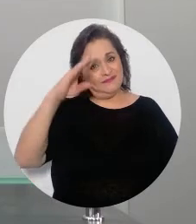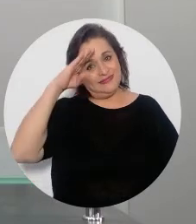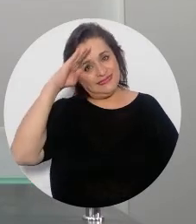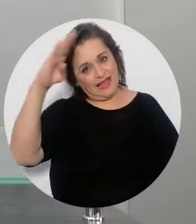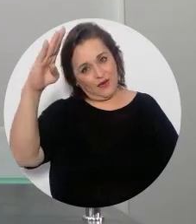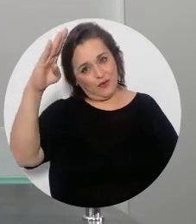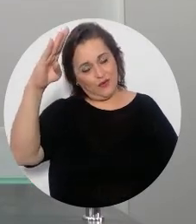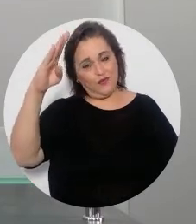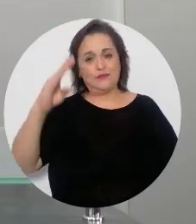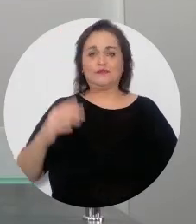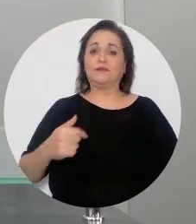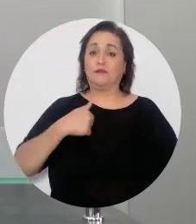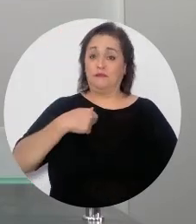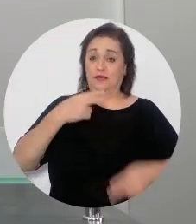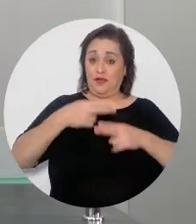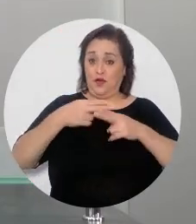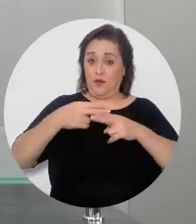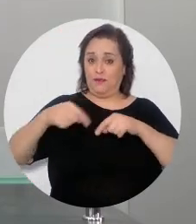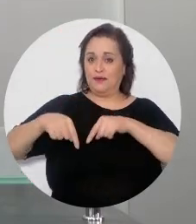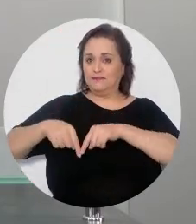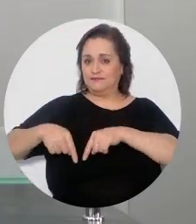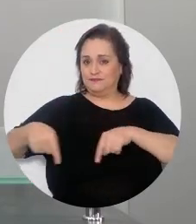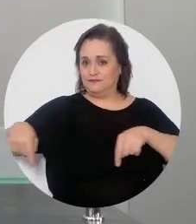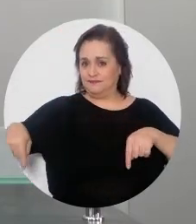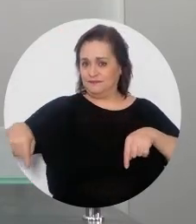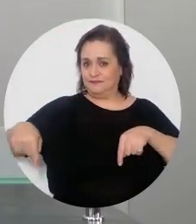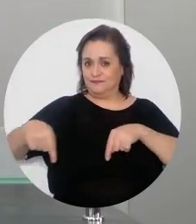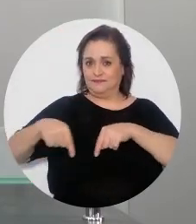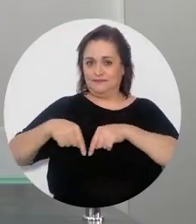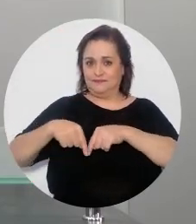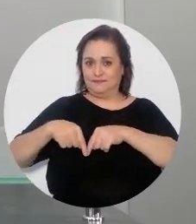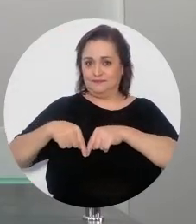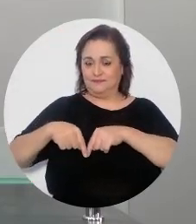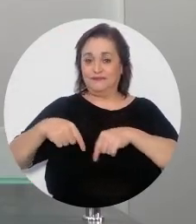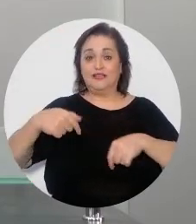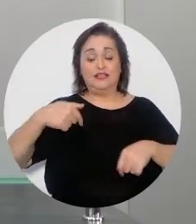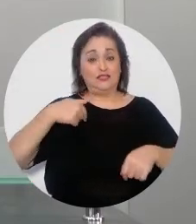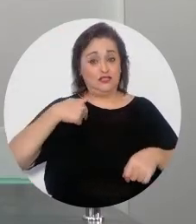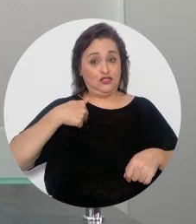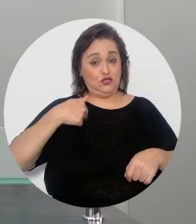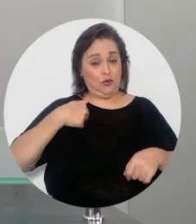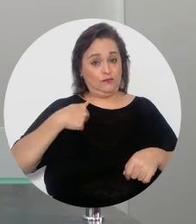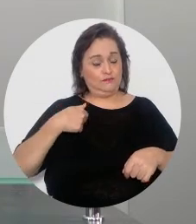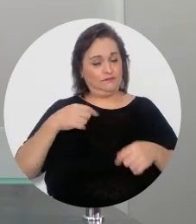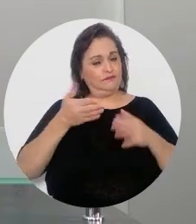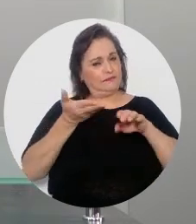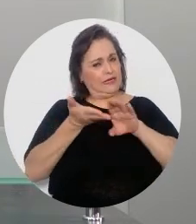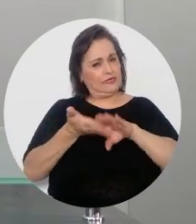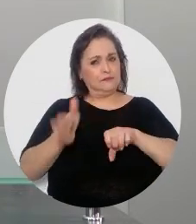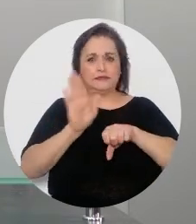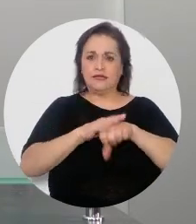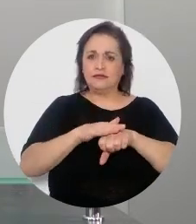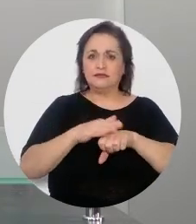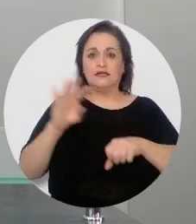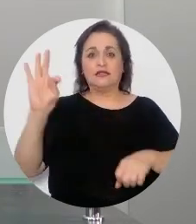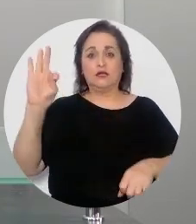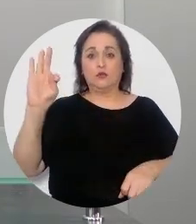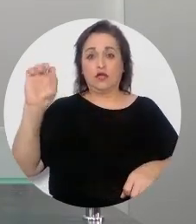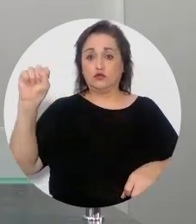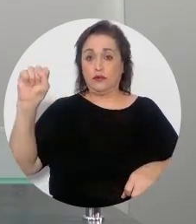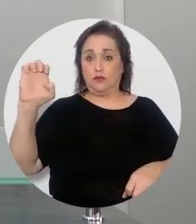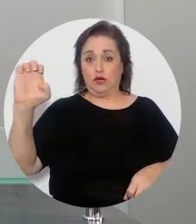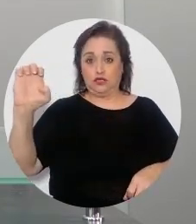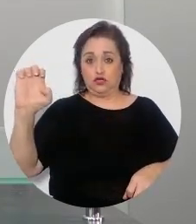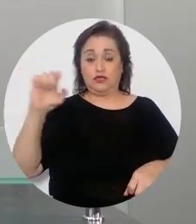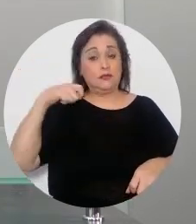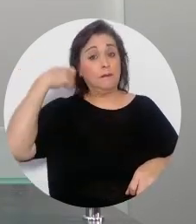Reciban un cordial saludo. Mi nombre es Alejandro Robles Leal, soy letrado del Tribunal Supremo de Elecciones y